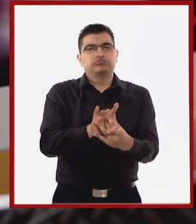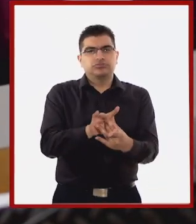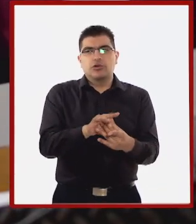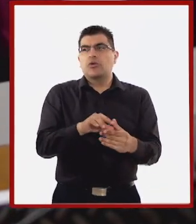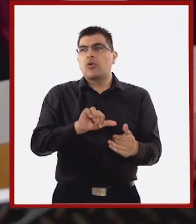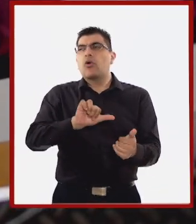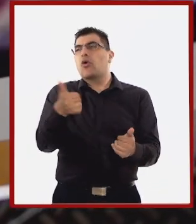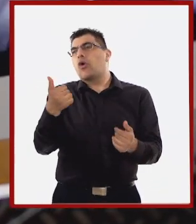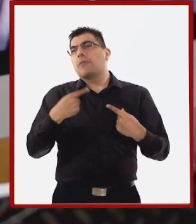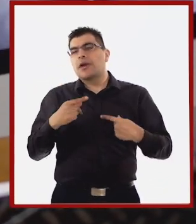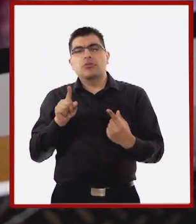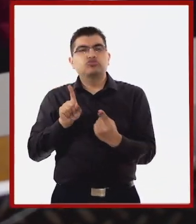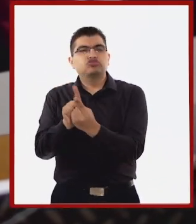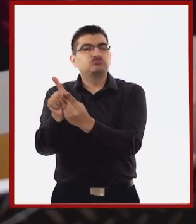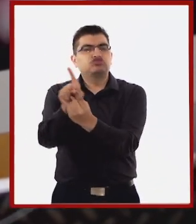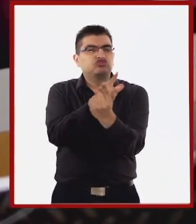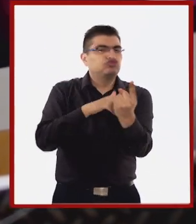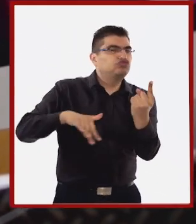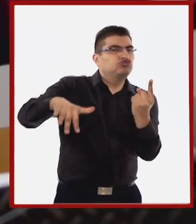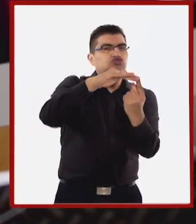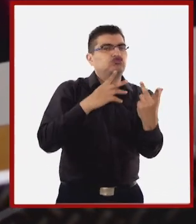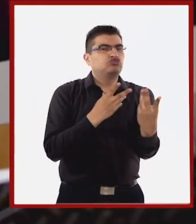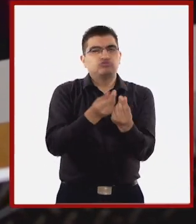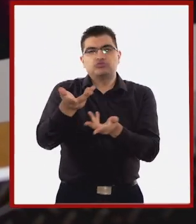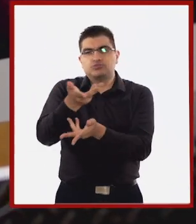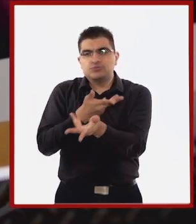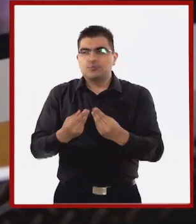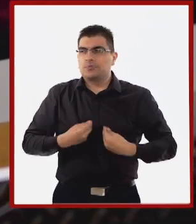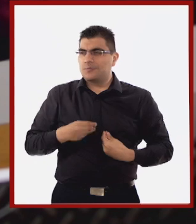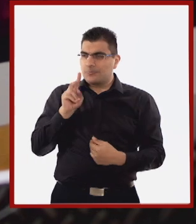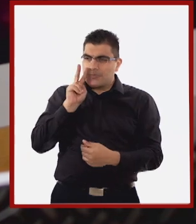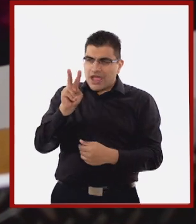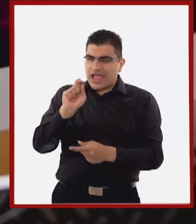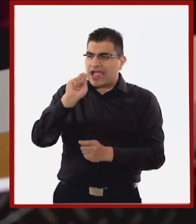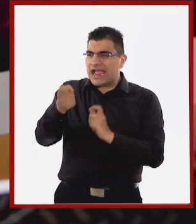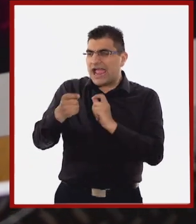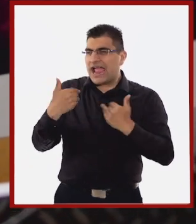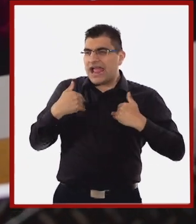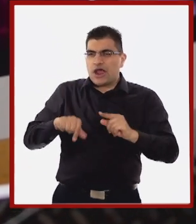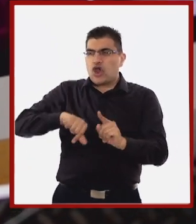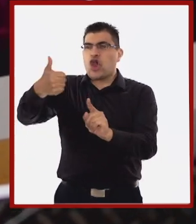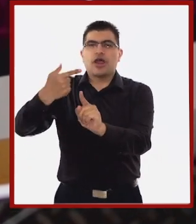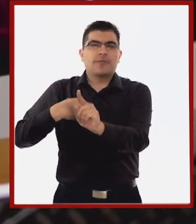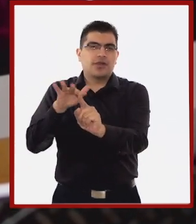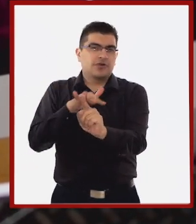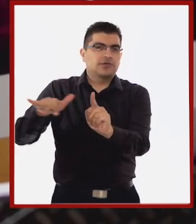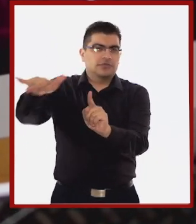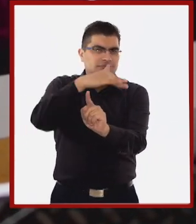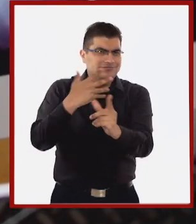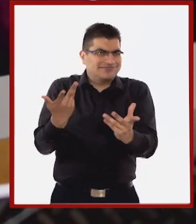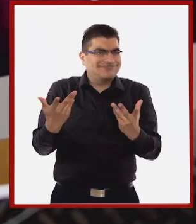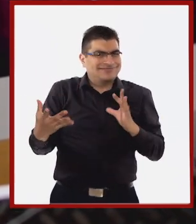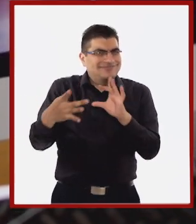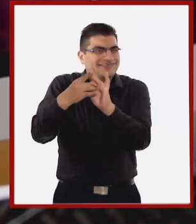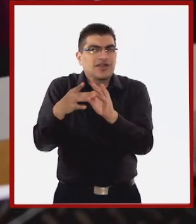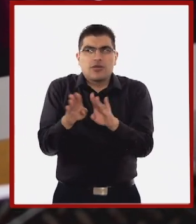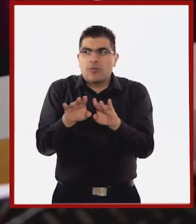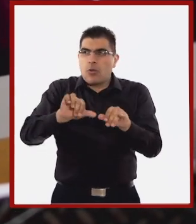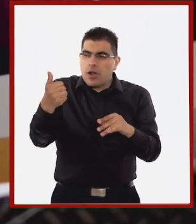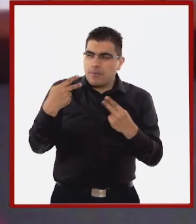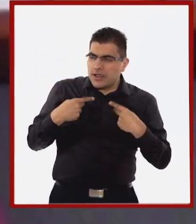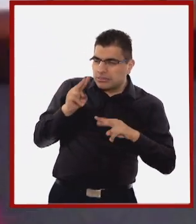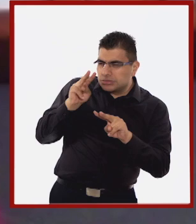otras personas, dirán algunos, es leer a esas personas. Entonces, no veo por qué no, igual que leemos a